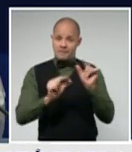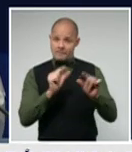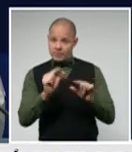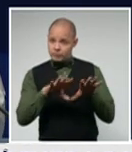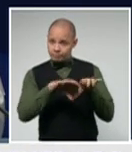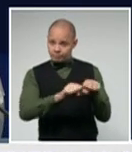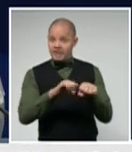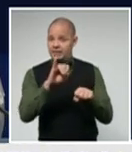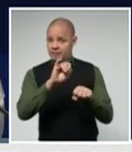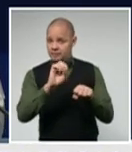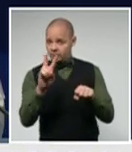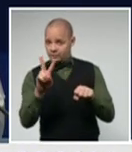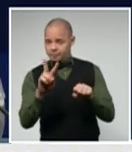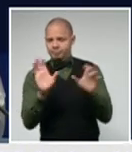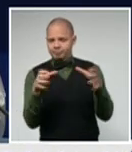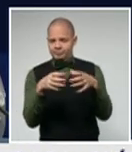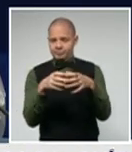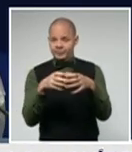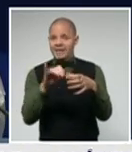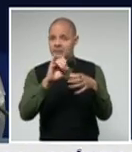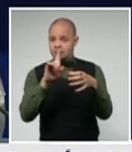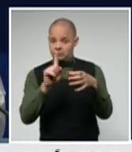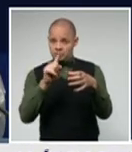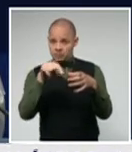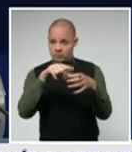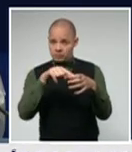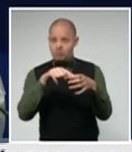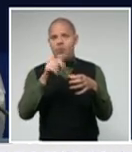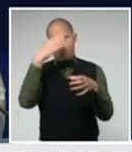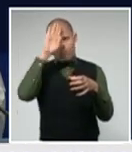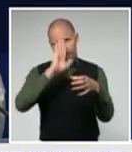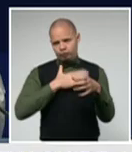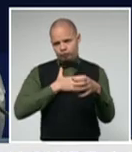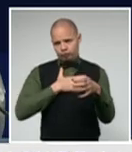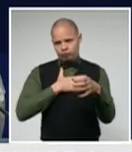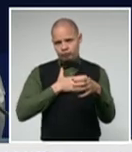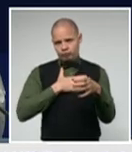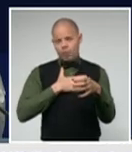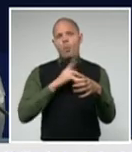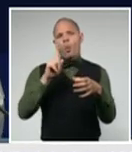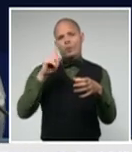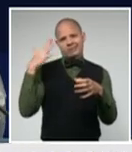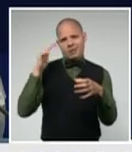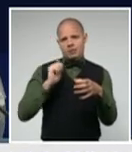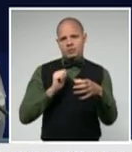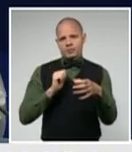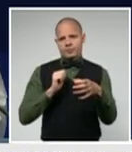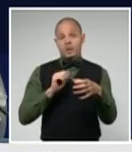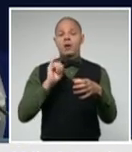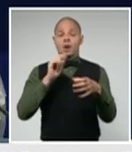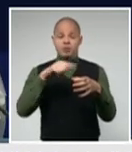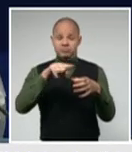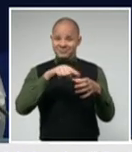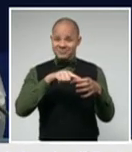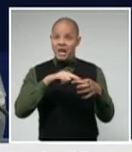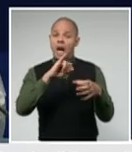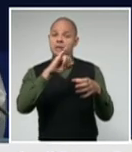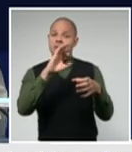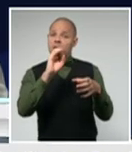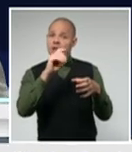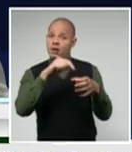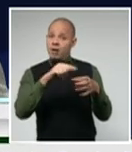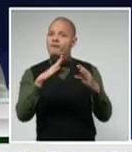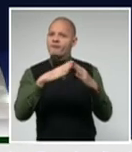61 son cubanos. De ellos, 60 son autóctonos y uno es un cubano